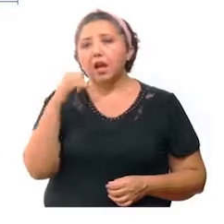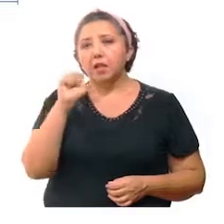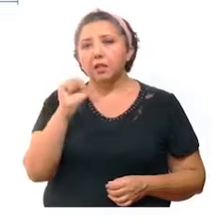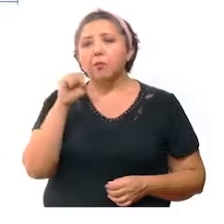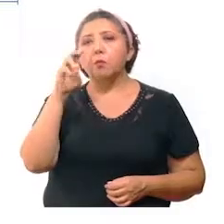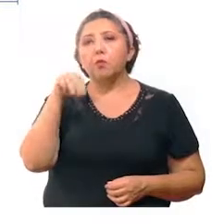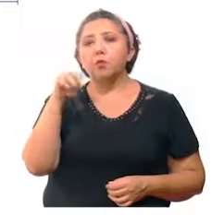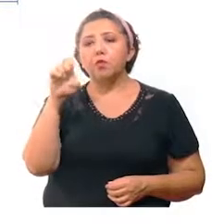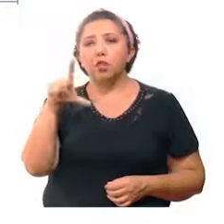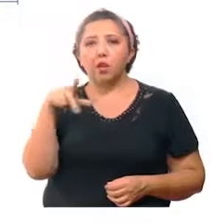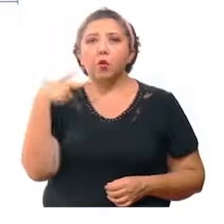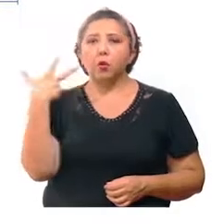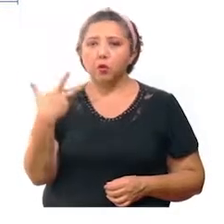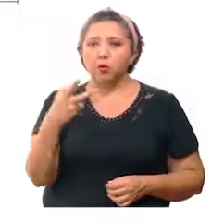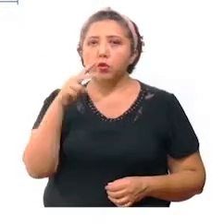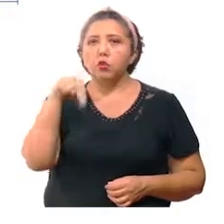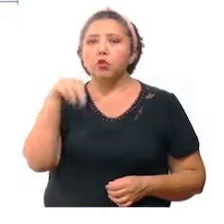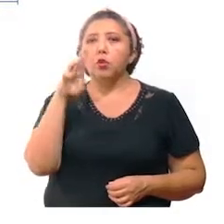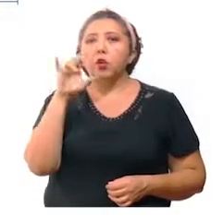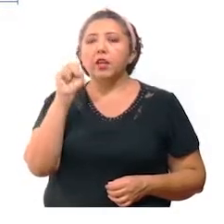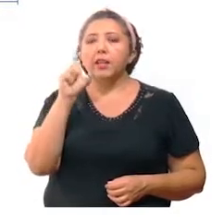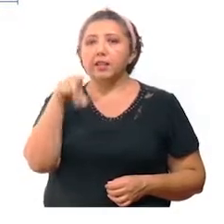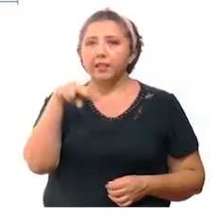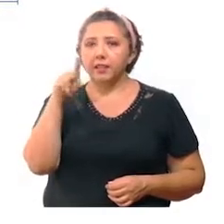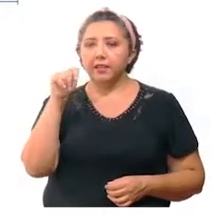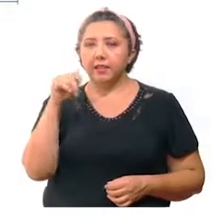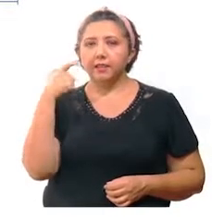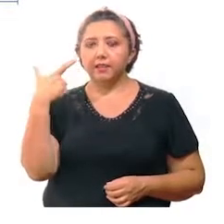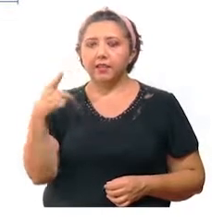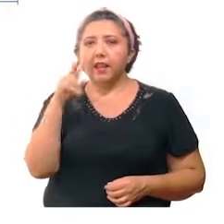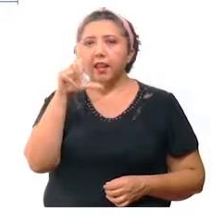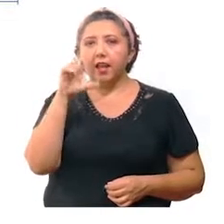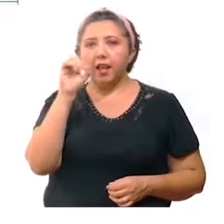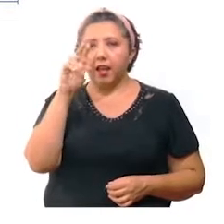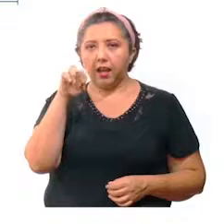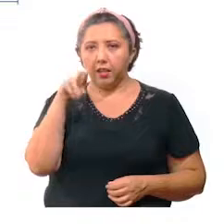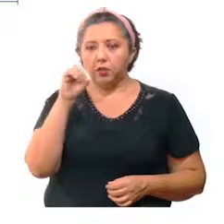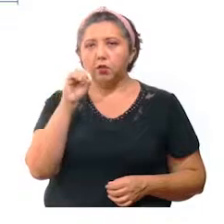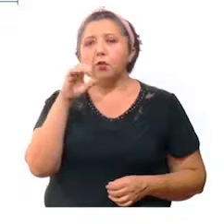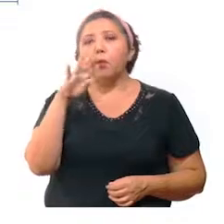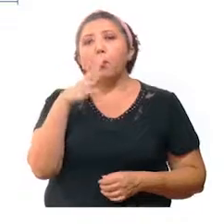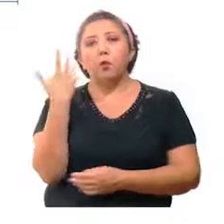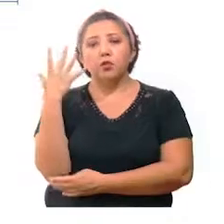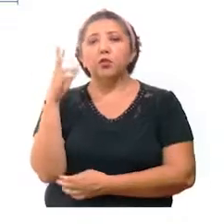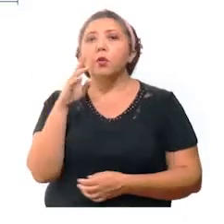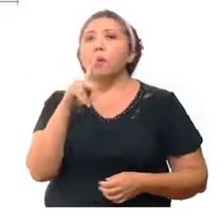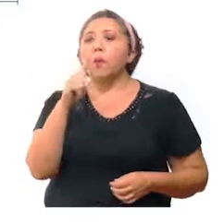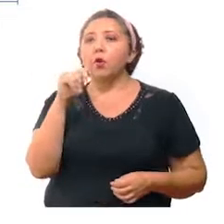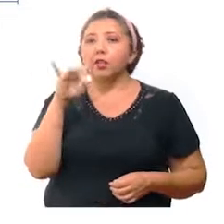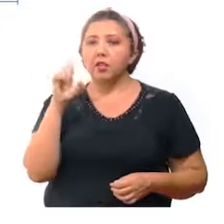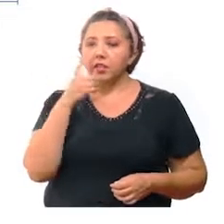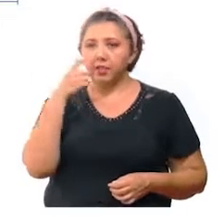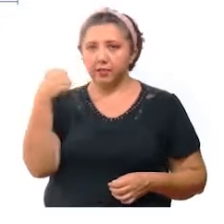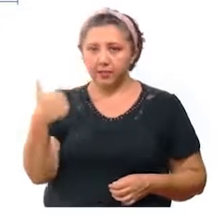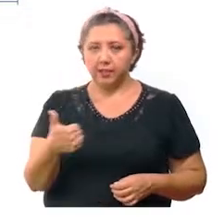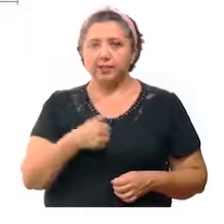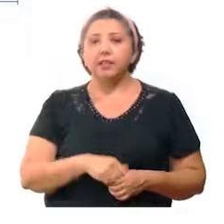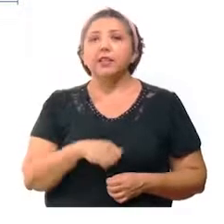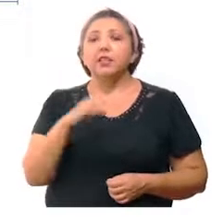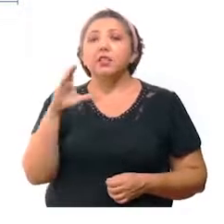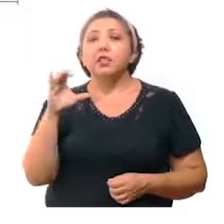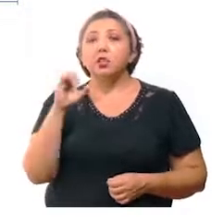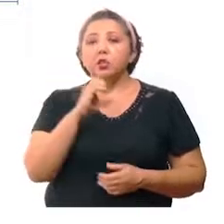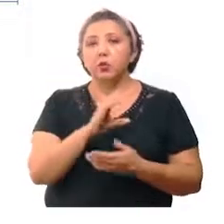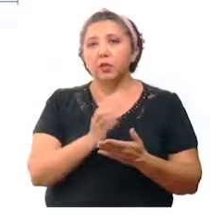y Bojorques con 8, Nora Quintana y Yucalpetén con 7, Leandro Valle, Bosques del Poniente y Díaz Ordaz con 6, y